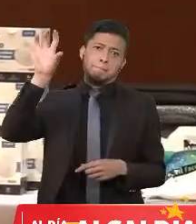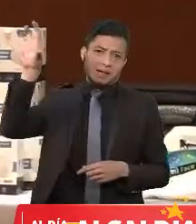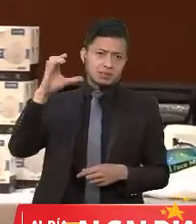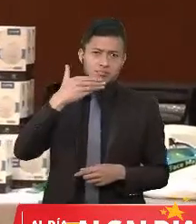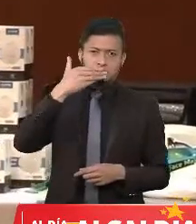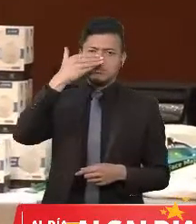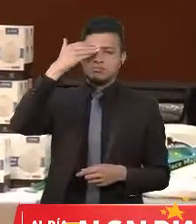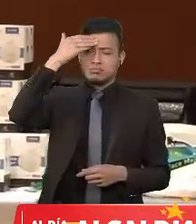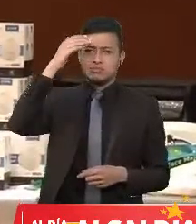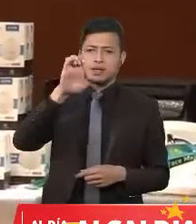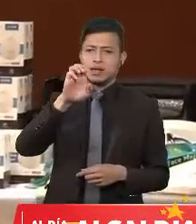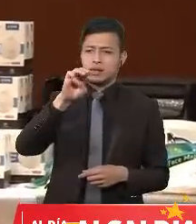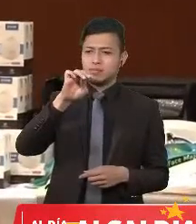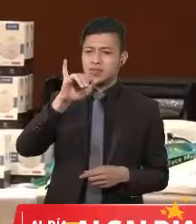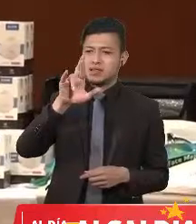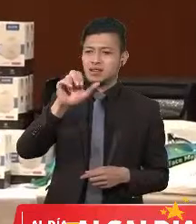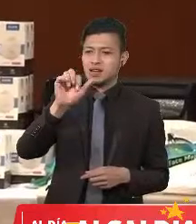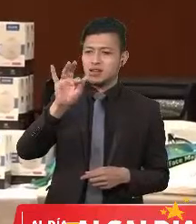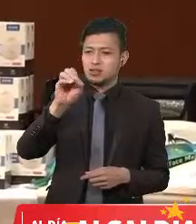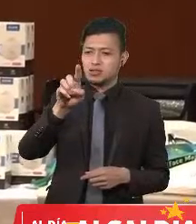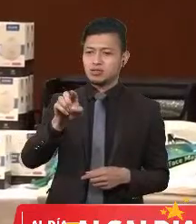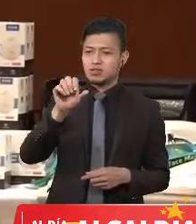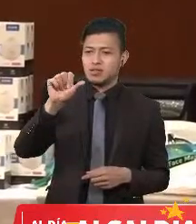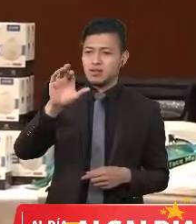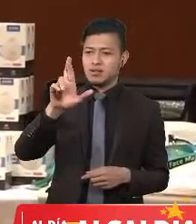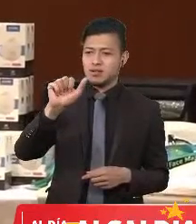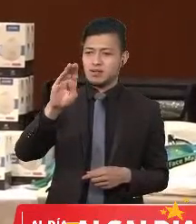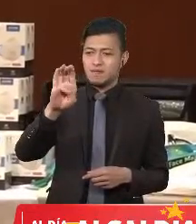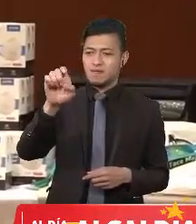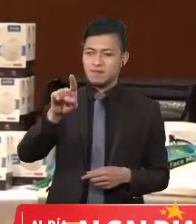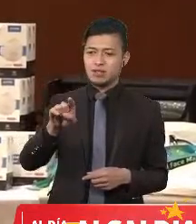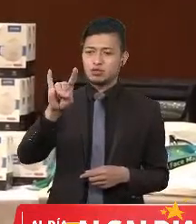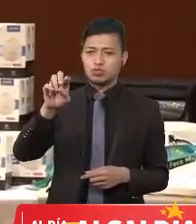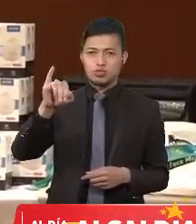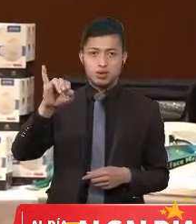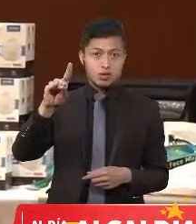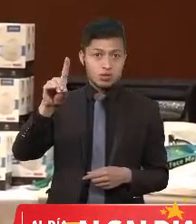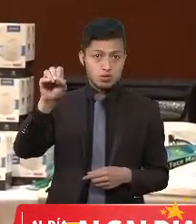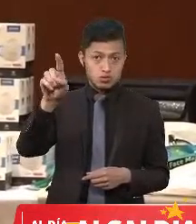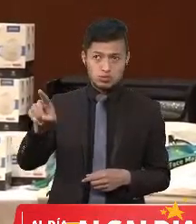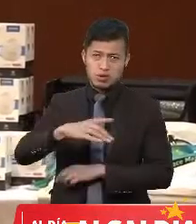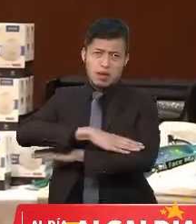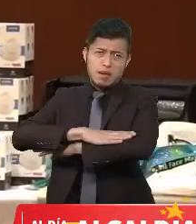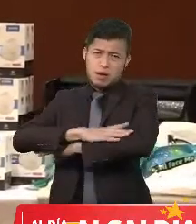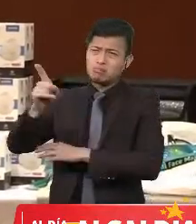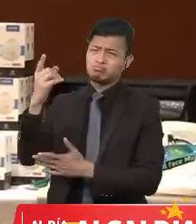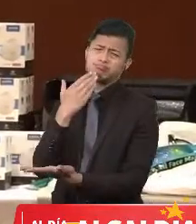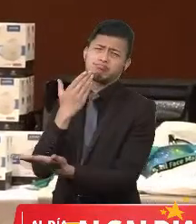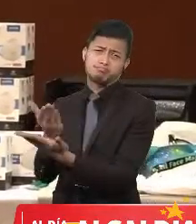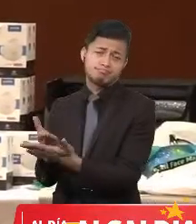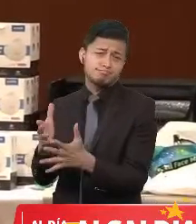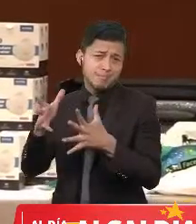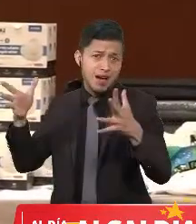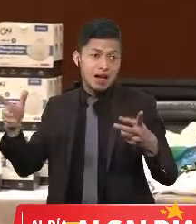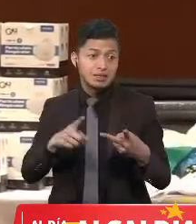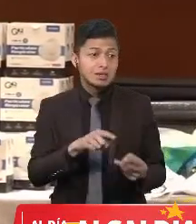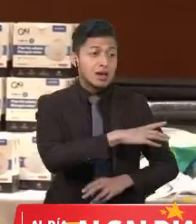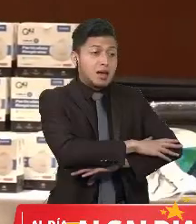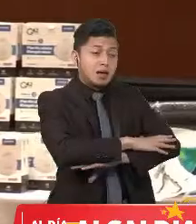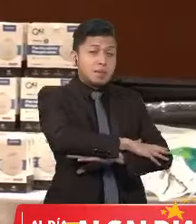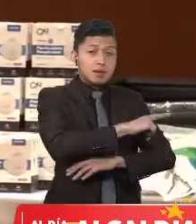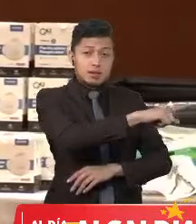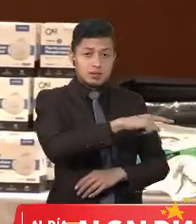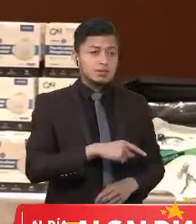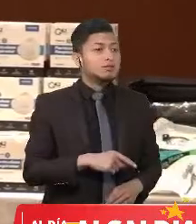Unidos. Embajador, nuestro agradecimiento es infinito. Embajador Jaime, su gestión ha sido